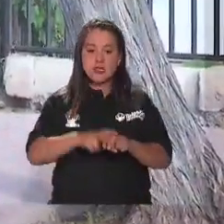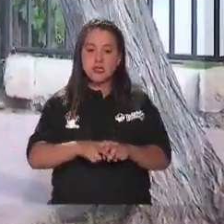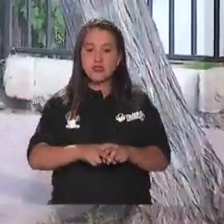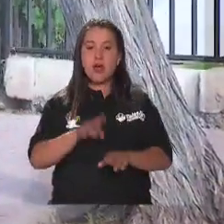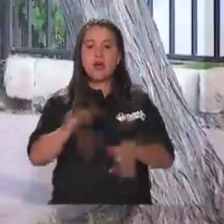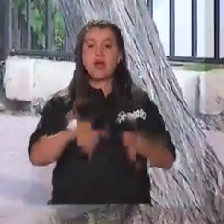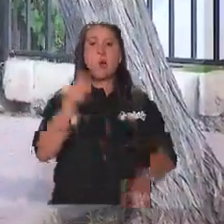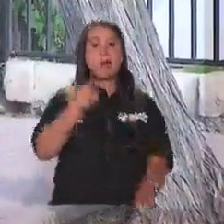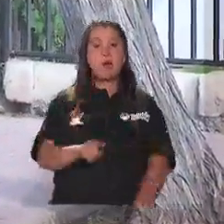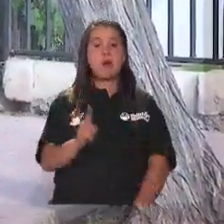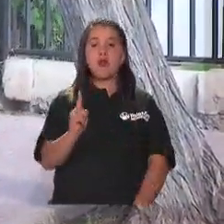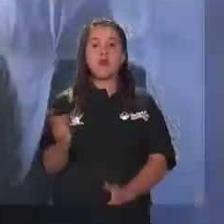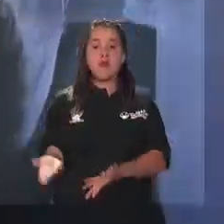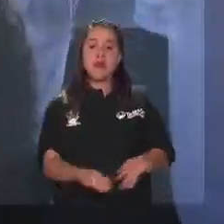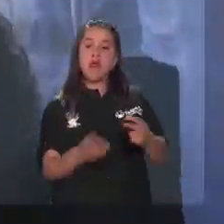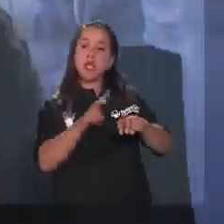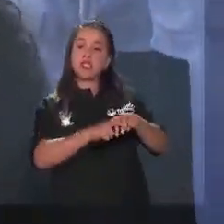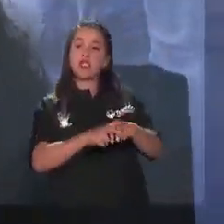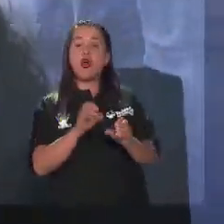dan. O los choferes no me pagan.